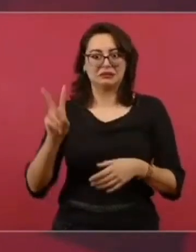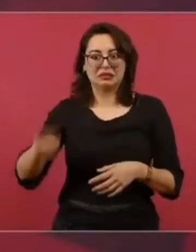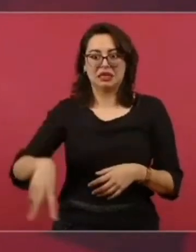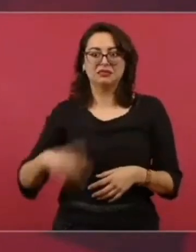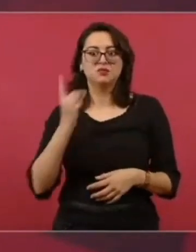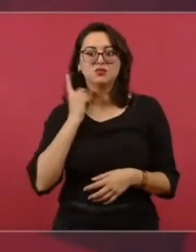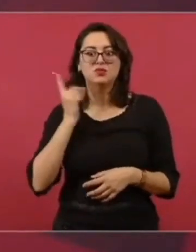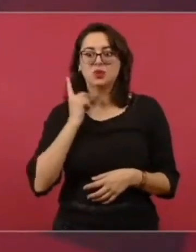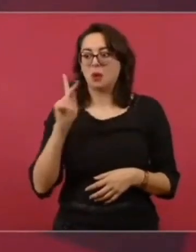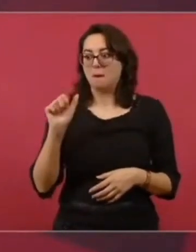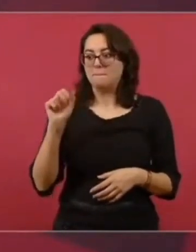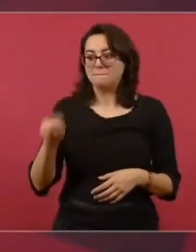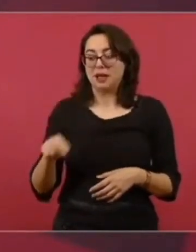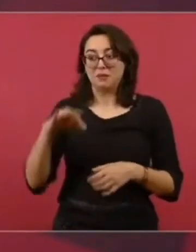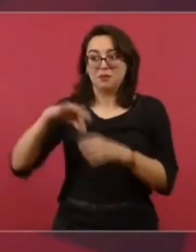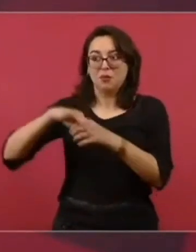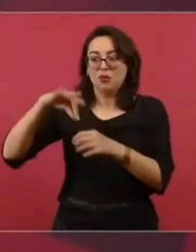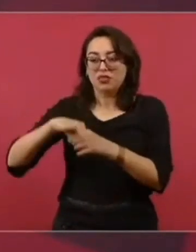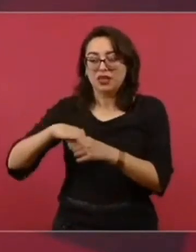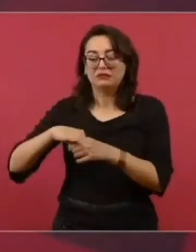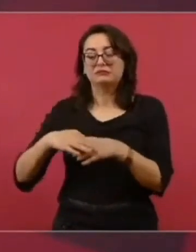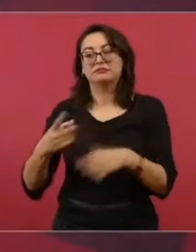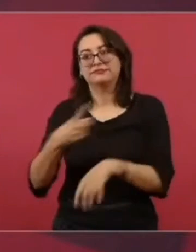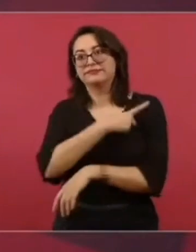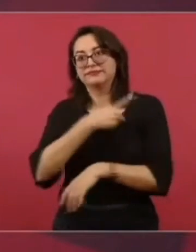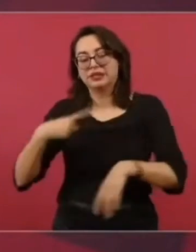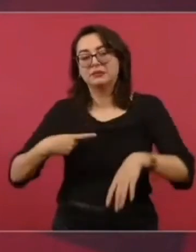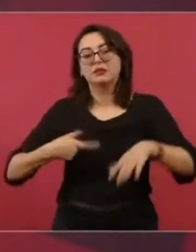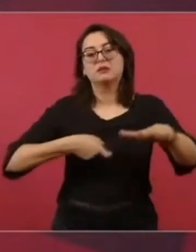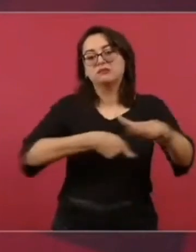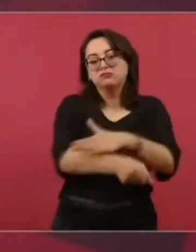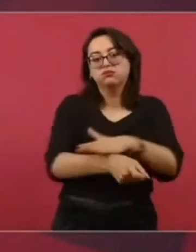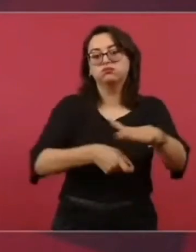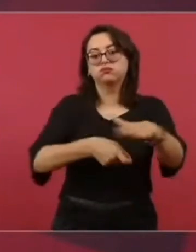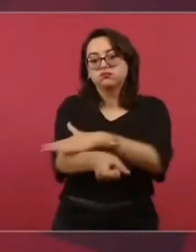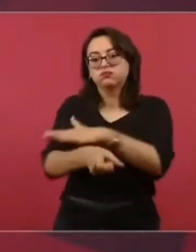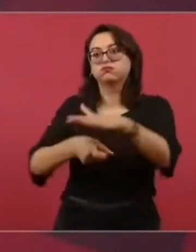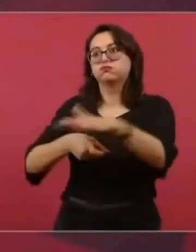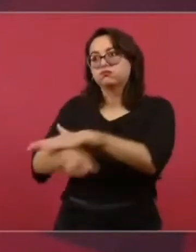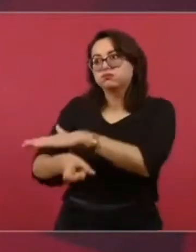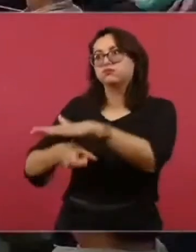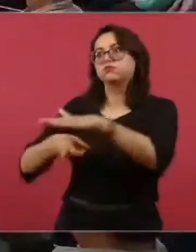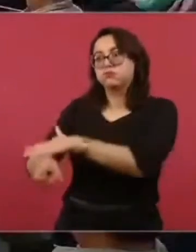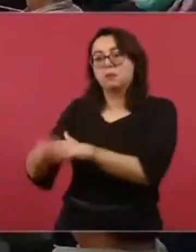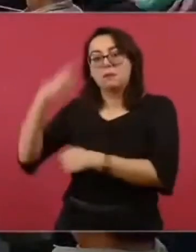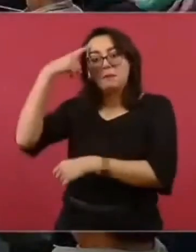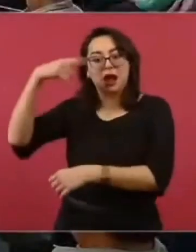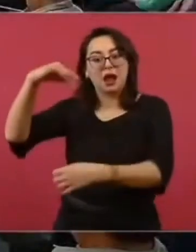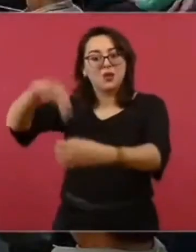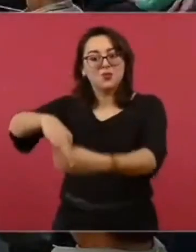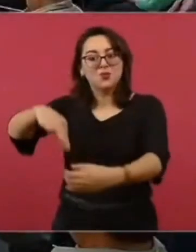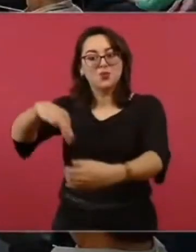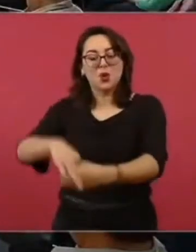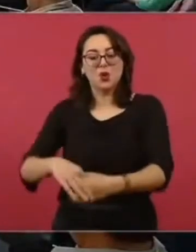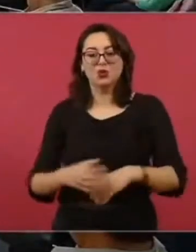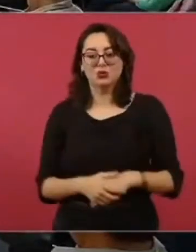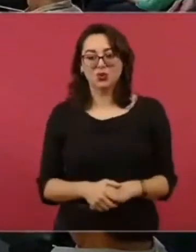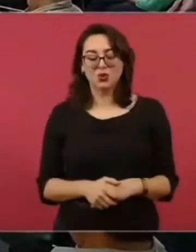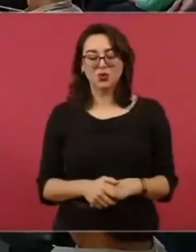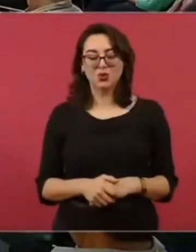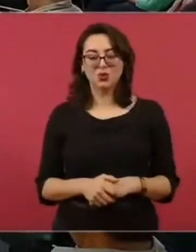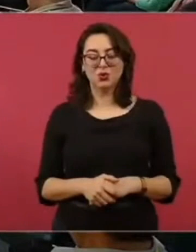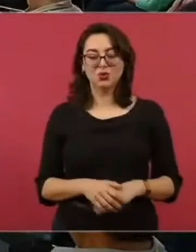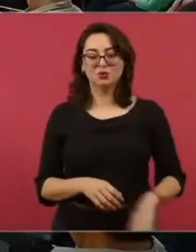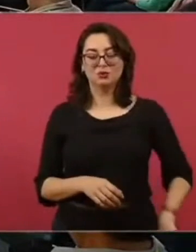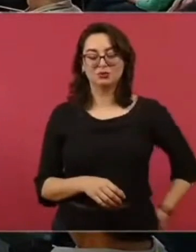¿sí? Que le ordenaron darle dinero a los legisladores del PAN para